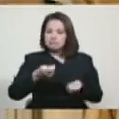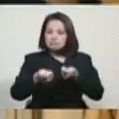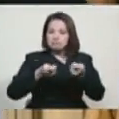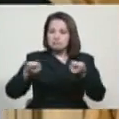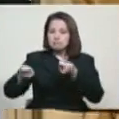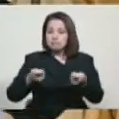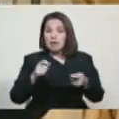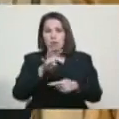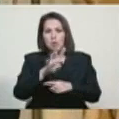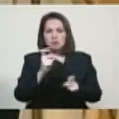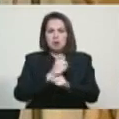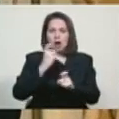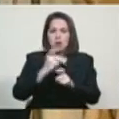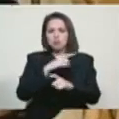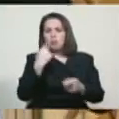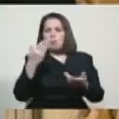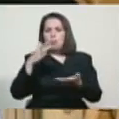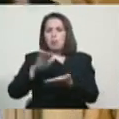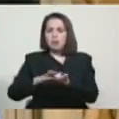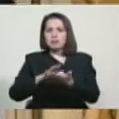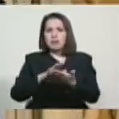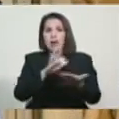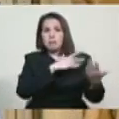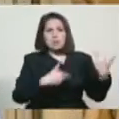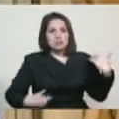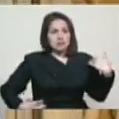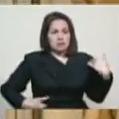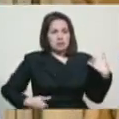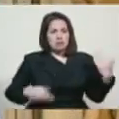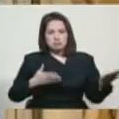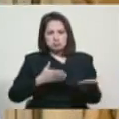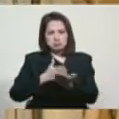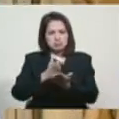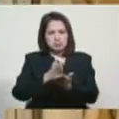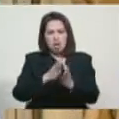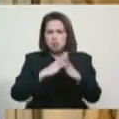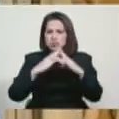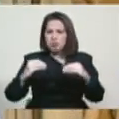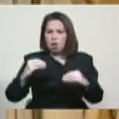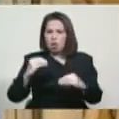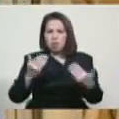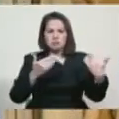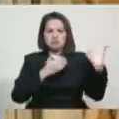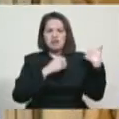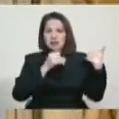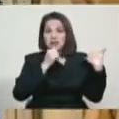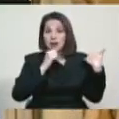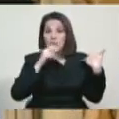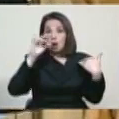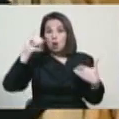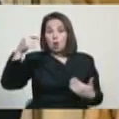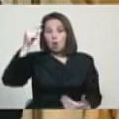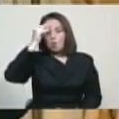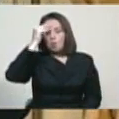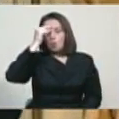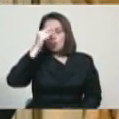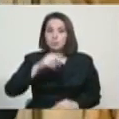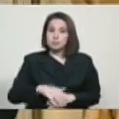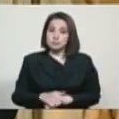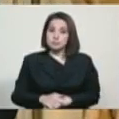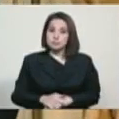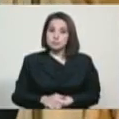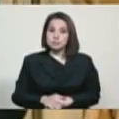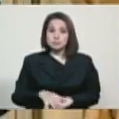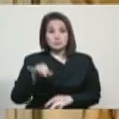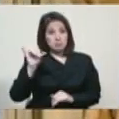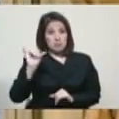del 4 de agosto pasado. Todo conduce a Julio Borges, todo conduce a él. Y ahora él se dedica